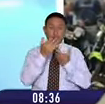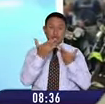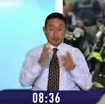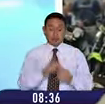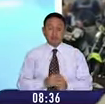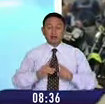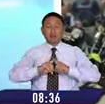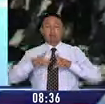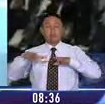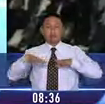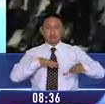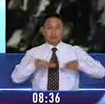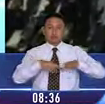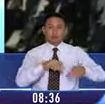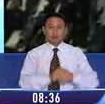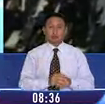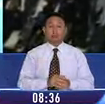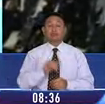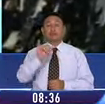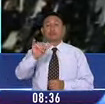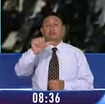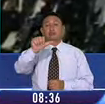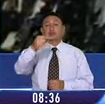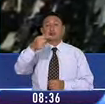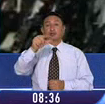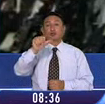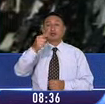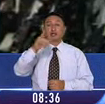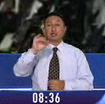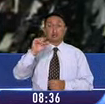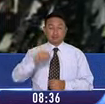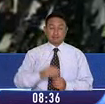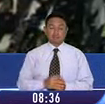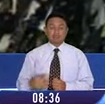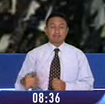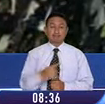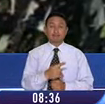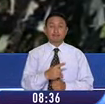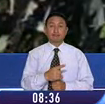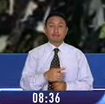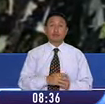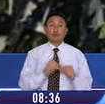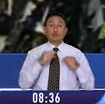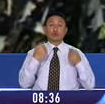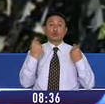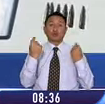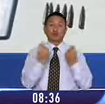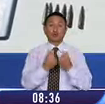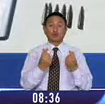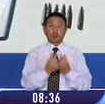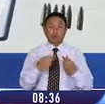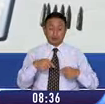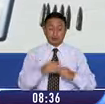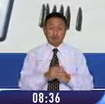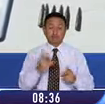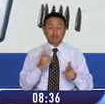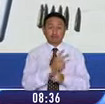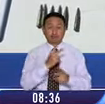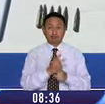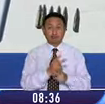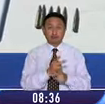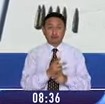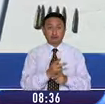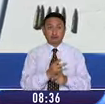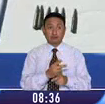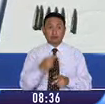varios operativos en el cantón Yahuachi, en la provincia del Guayas, se logró desarticular a un brazo armado de la organización delictiva, esta